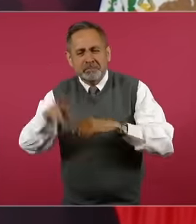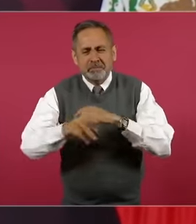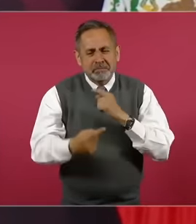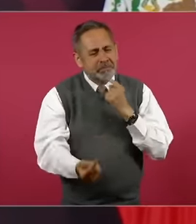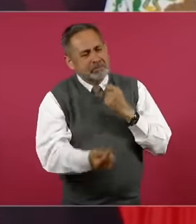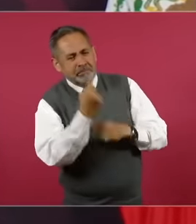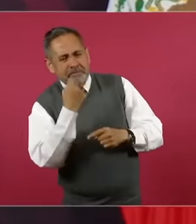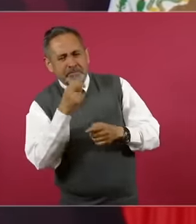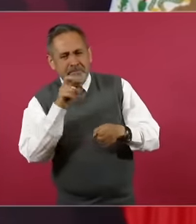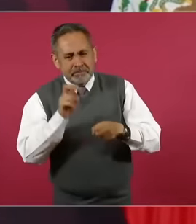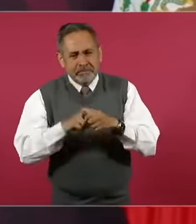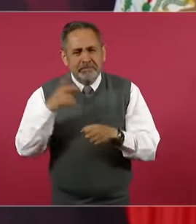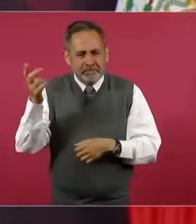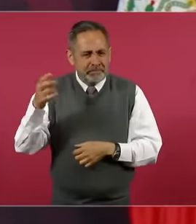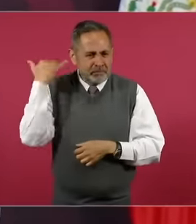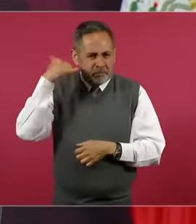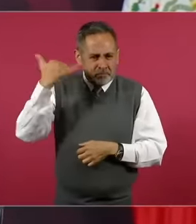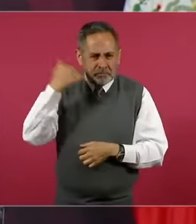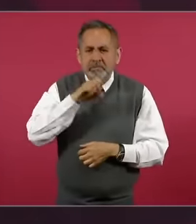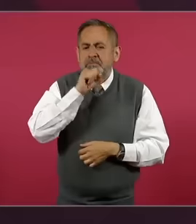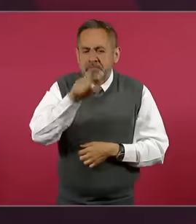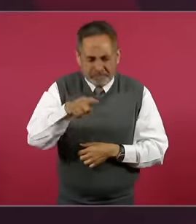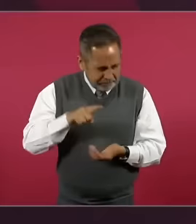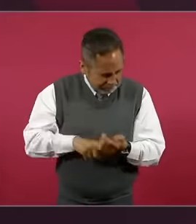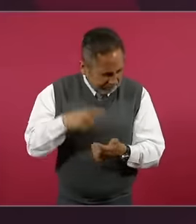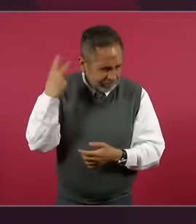ahí en Yucatán, y también me acuerdo que en Veracruz,